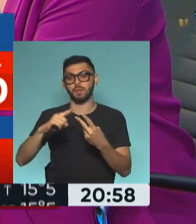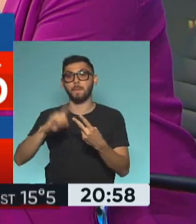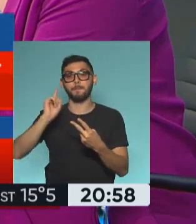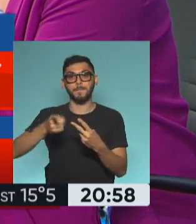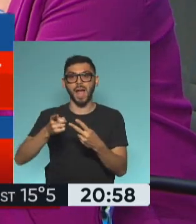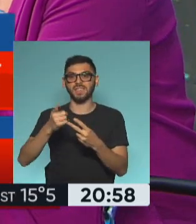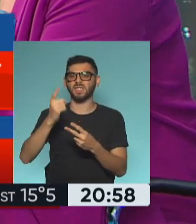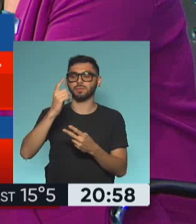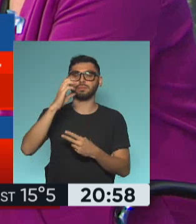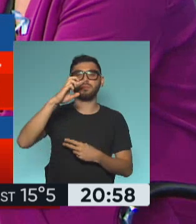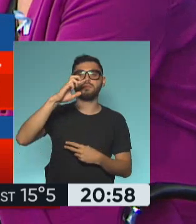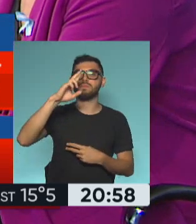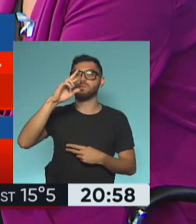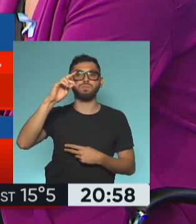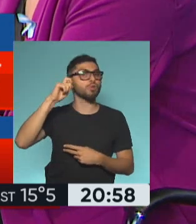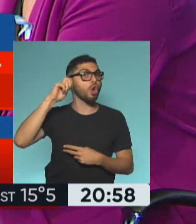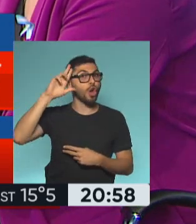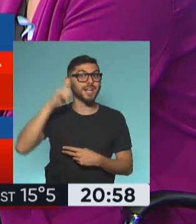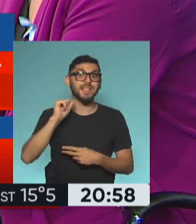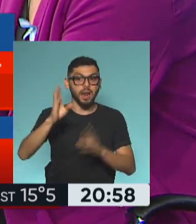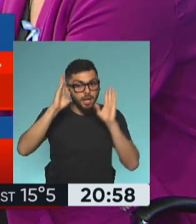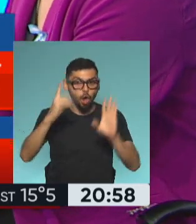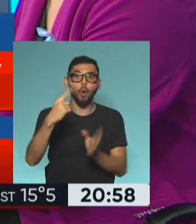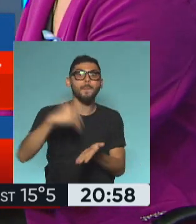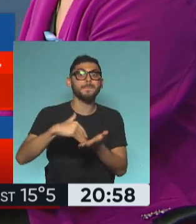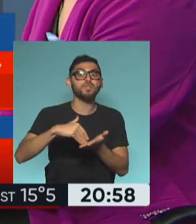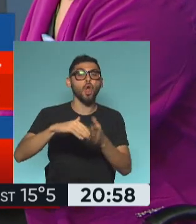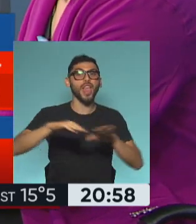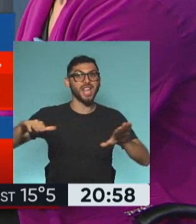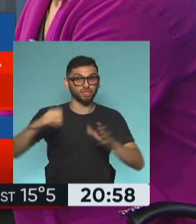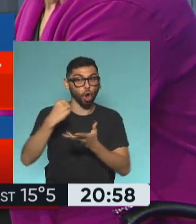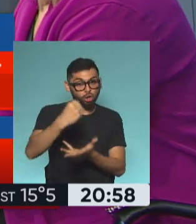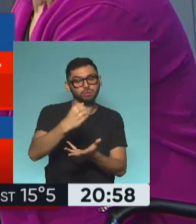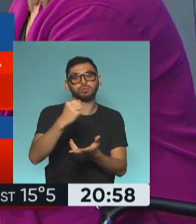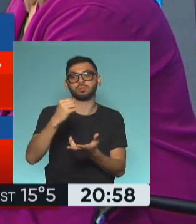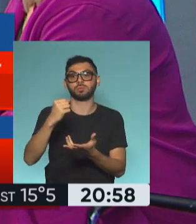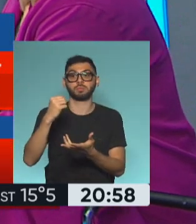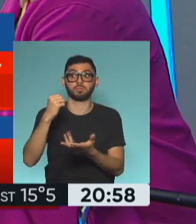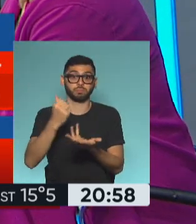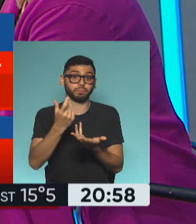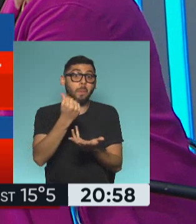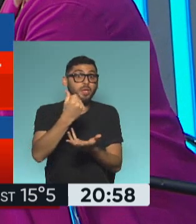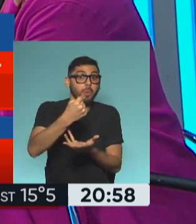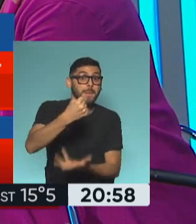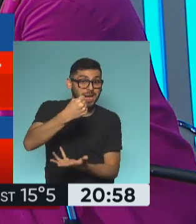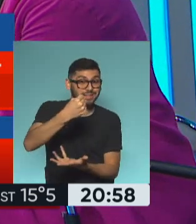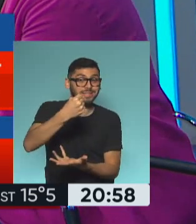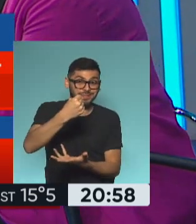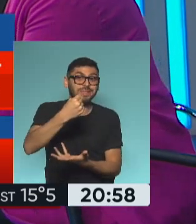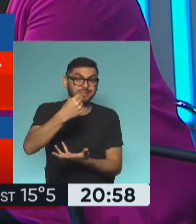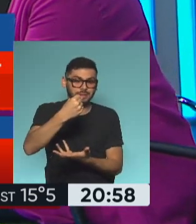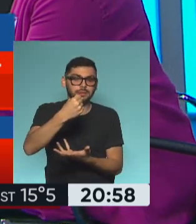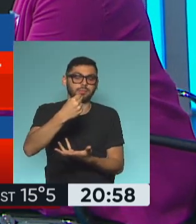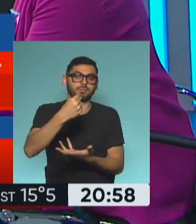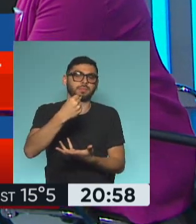becas Progresar para llegar a 1 millón de chicos, no solamente la ampliación del alcance, sino también en los montos,